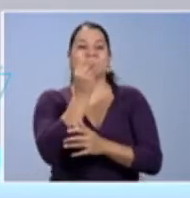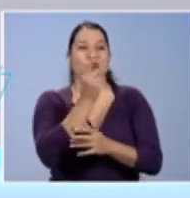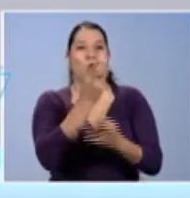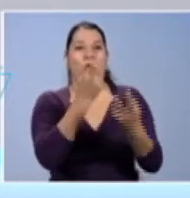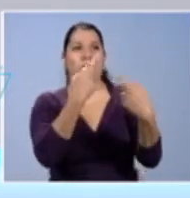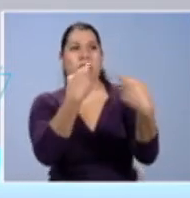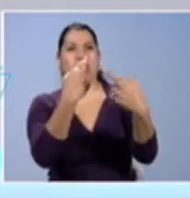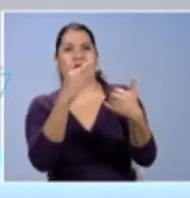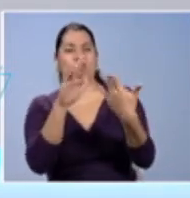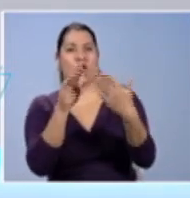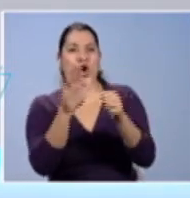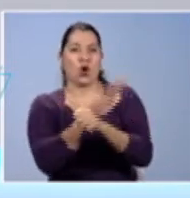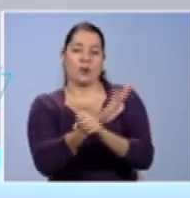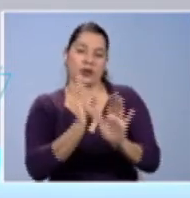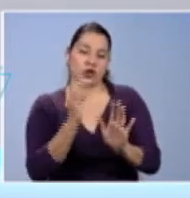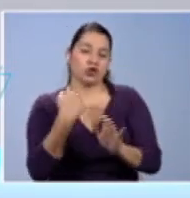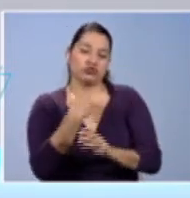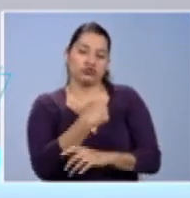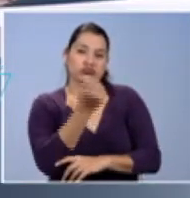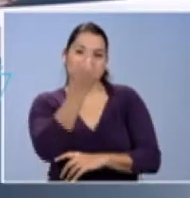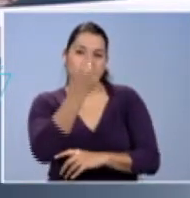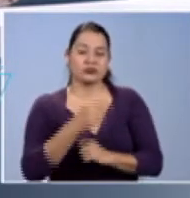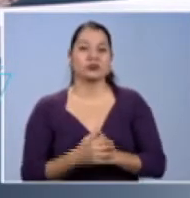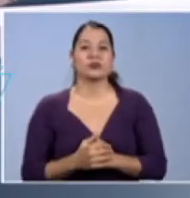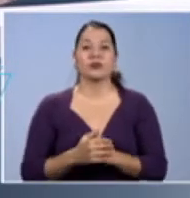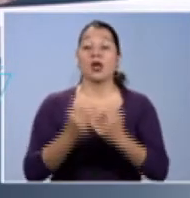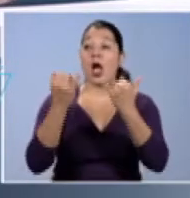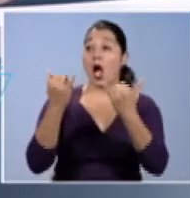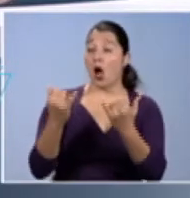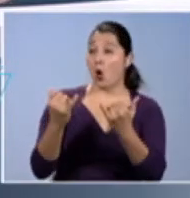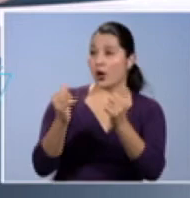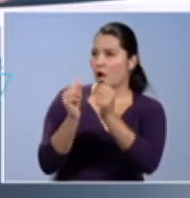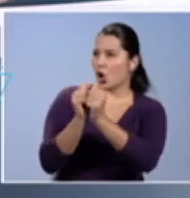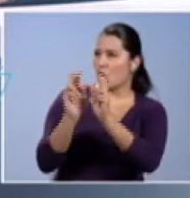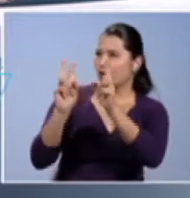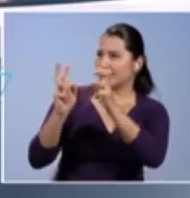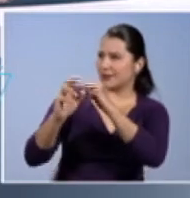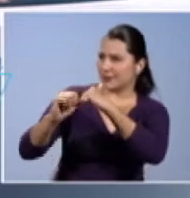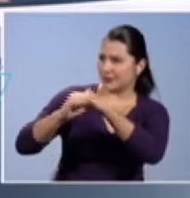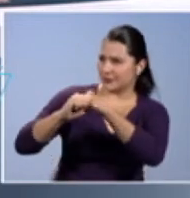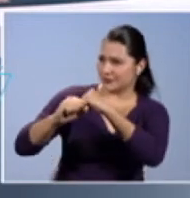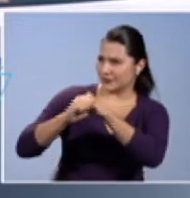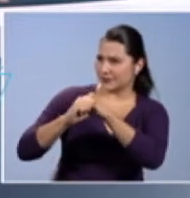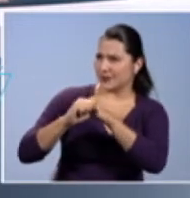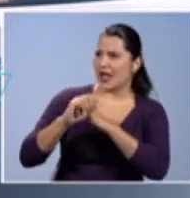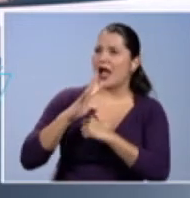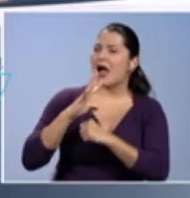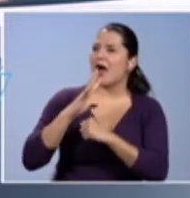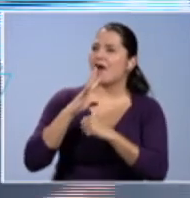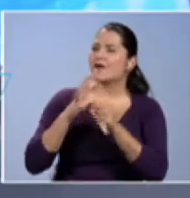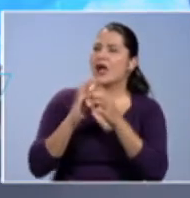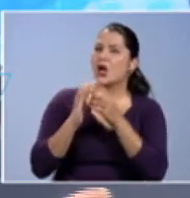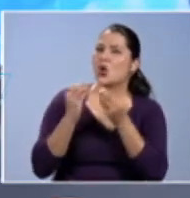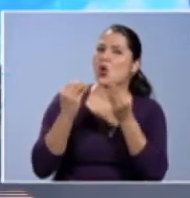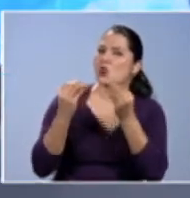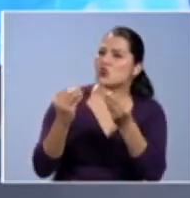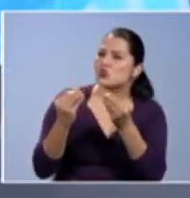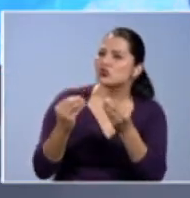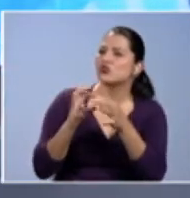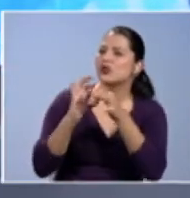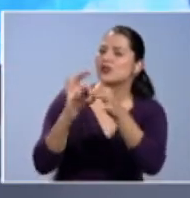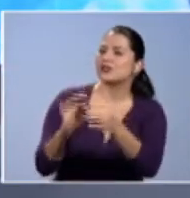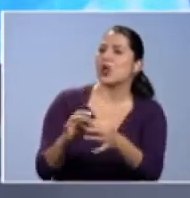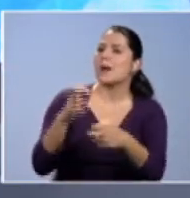¿verdad? Pero bueno, eso es completamente comprensible. Ahora con el tema de la campaña electoral se hablaba mucho del problema